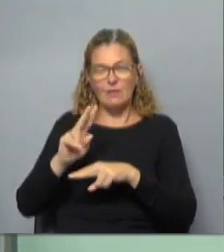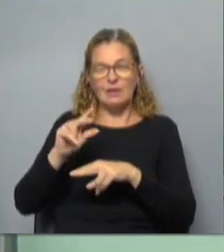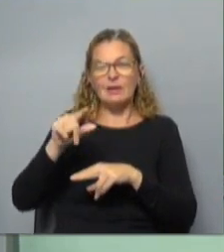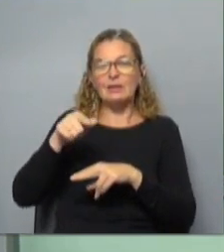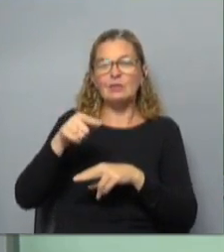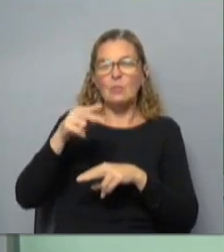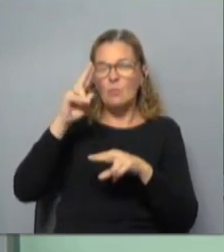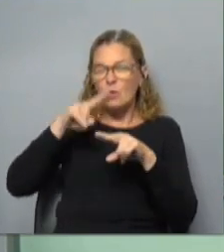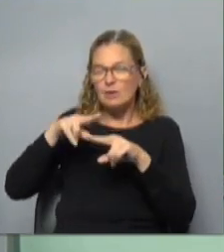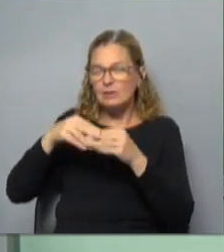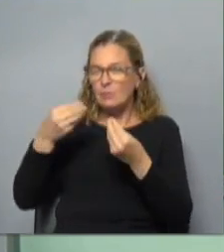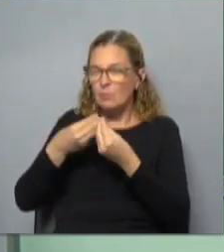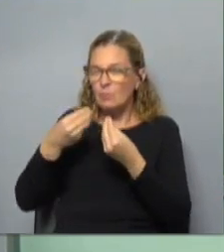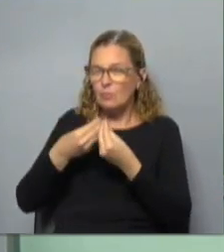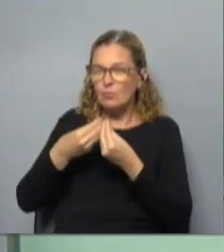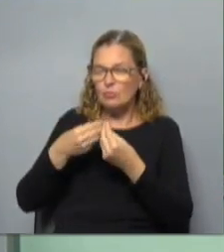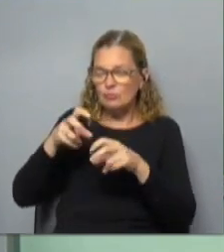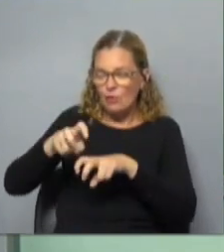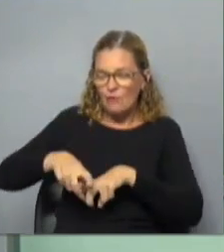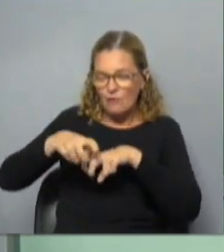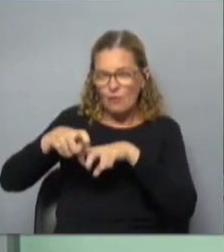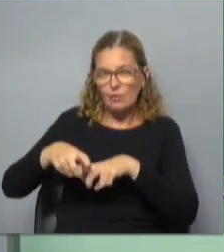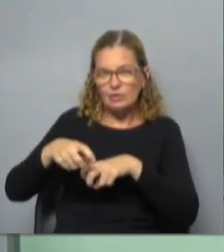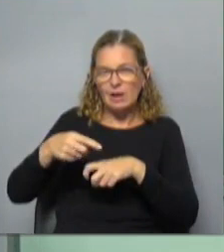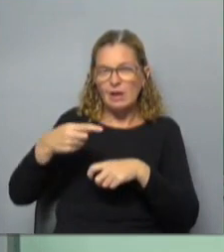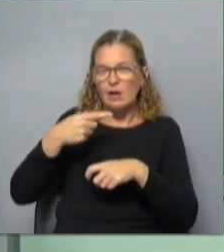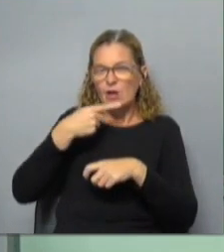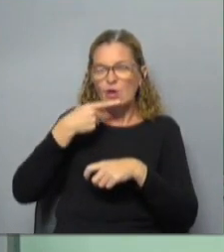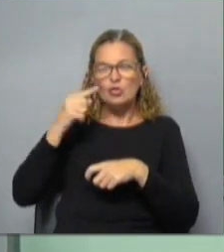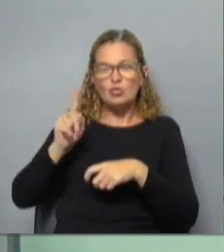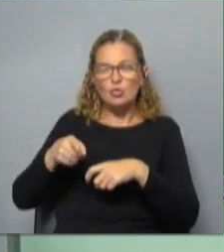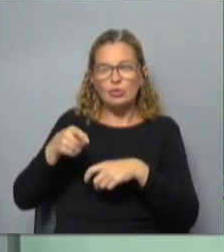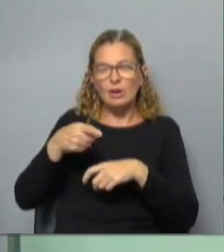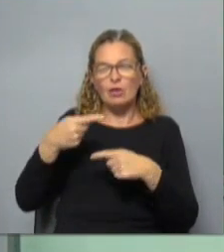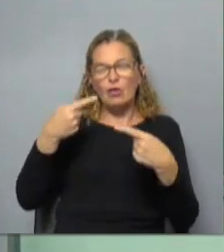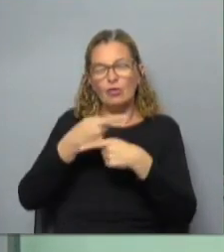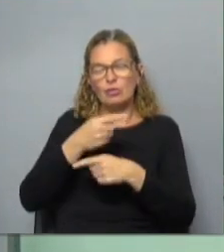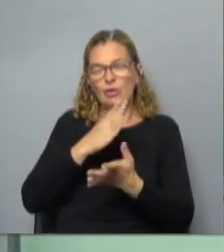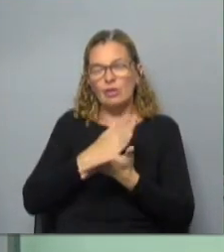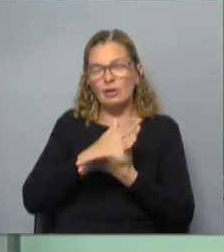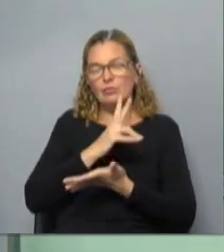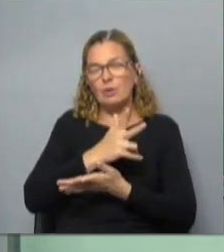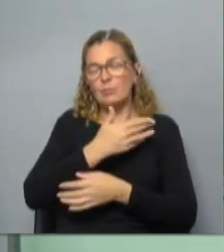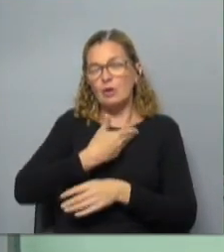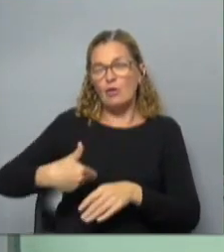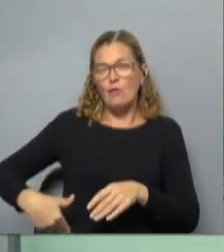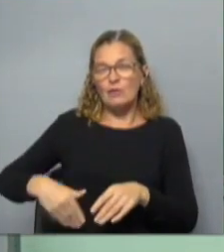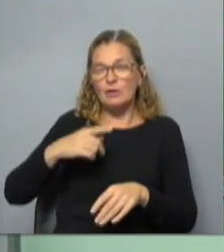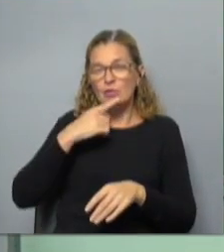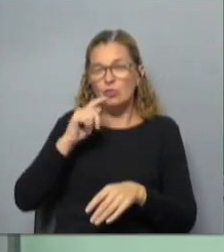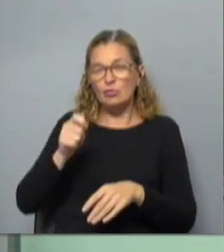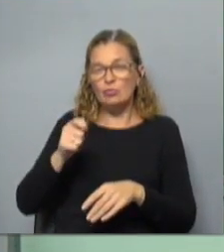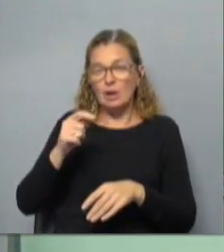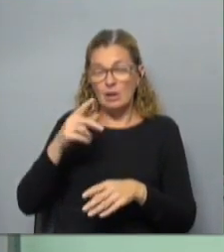ejecuciones sumarias fosas comunes se estaba acusando a rusia de crímenes de lesa humanidad sin embargo el gobierno ruso ha pedido una reunión